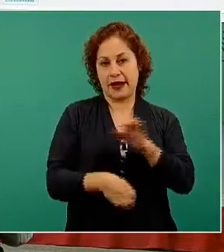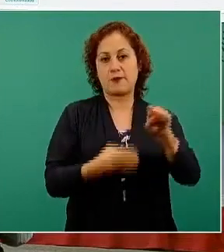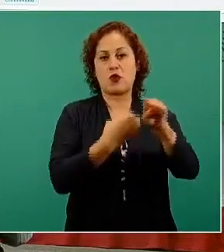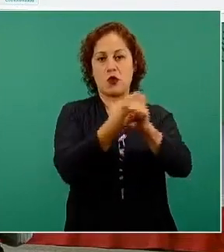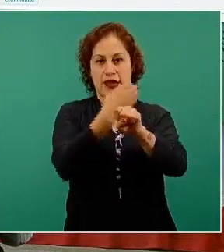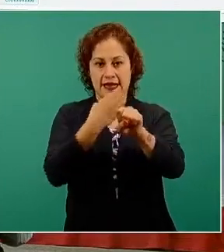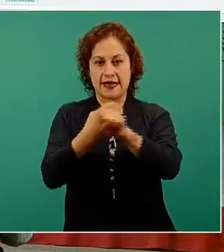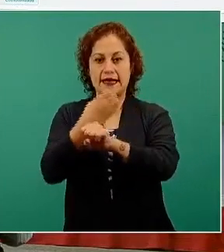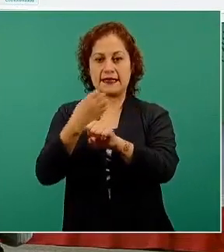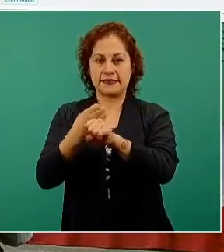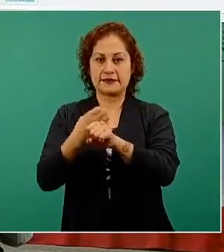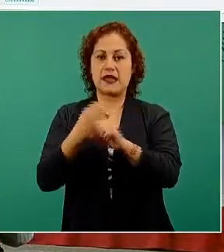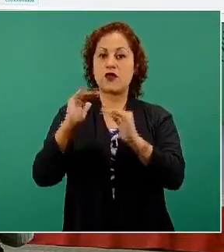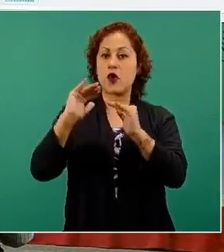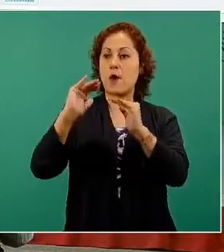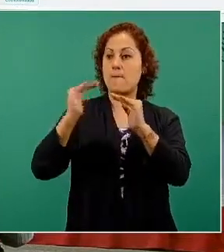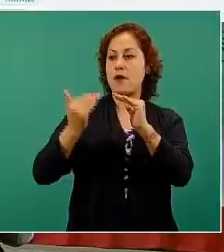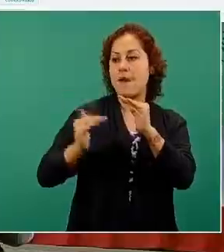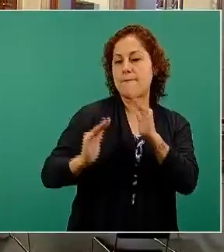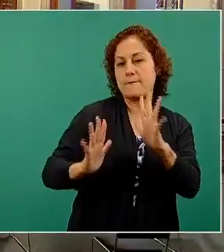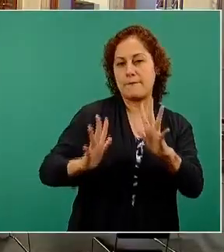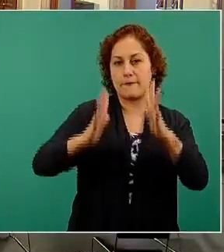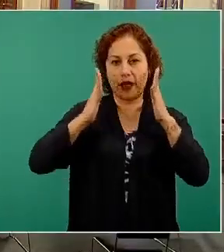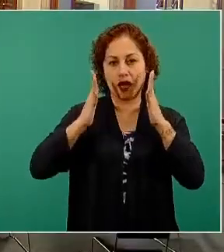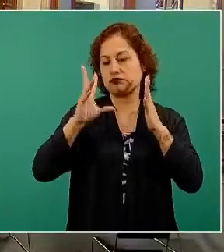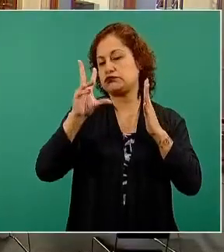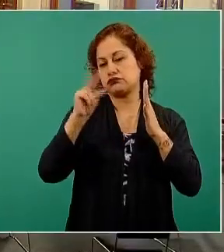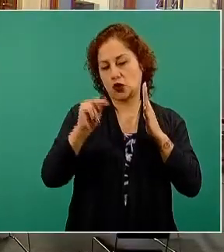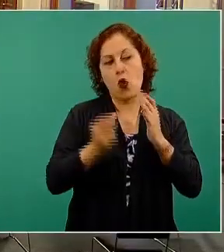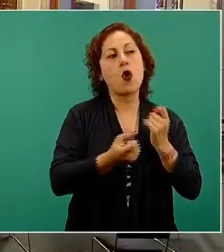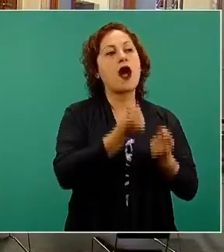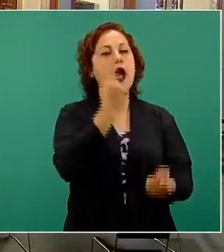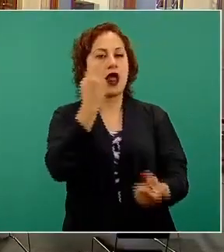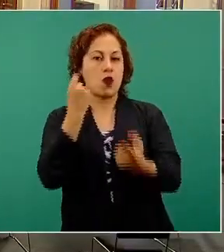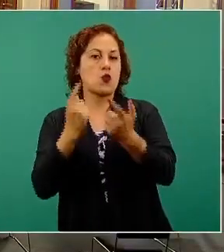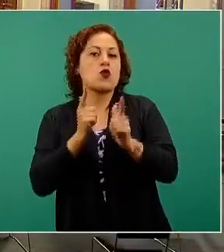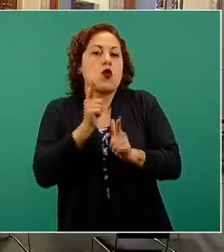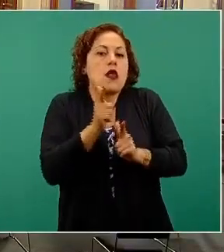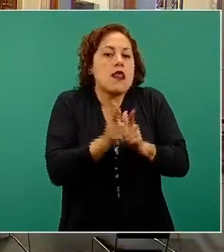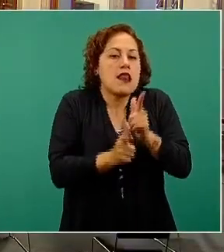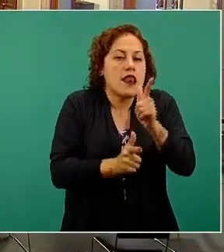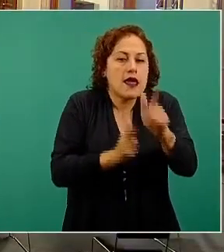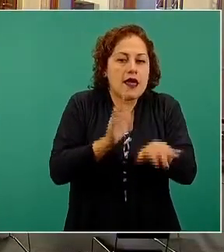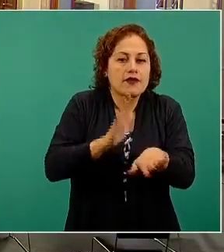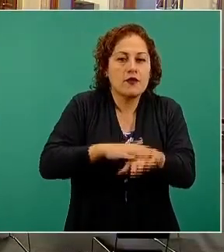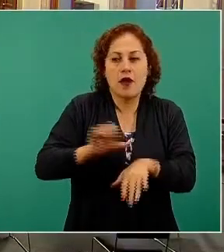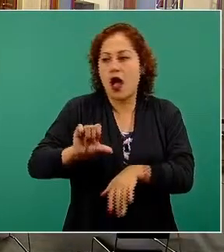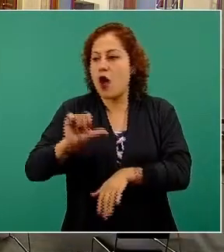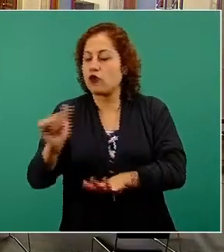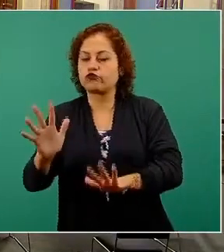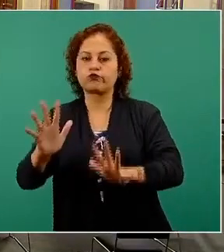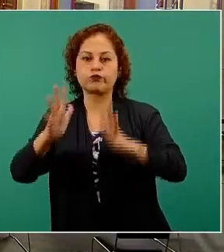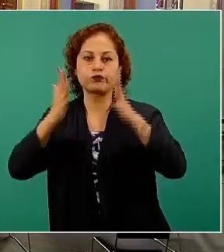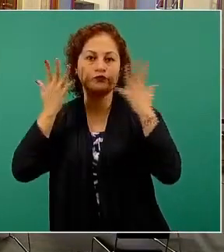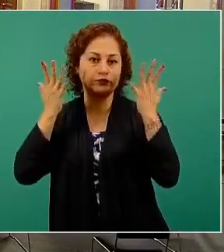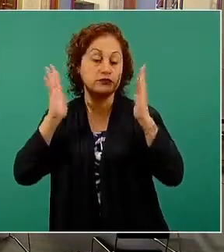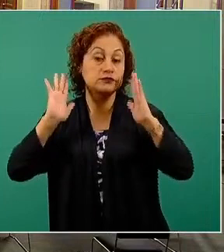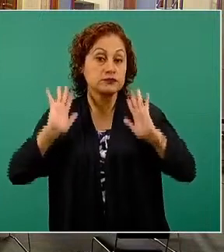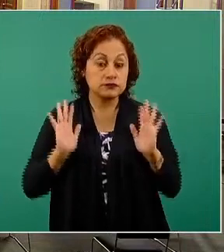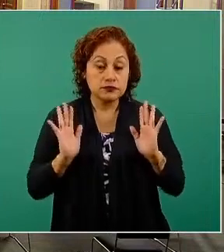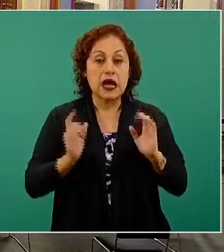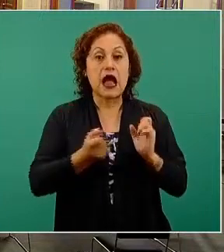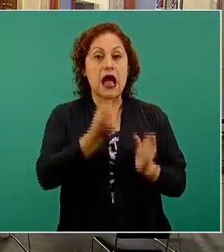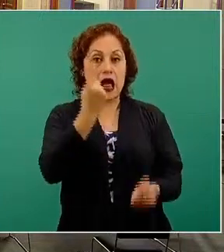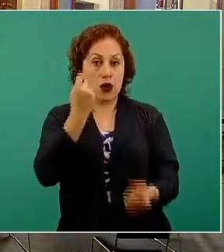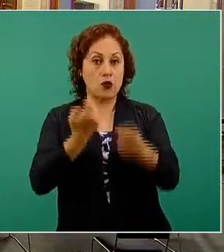descenso ya no es tan acelerado, eso sí, ¿no? Tal vez en algunos estados estamos llegando a una nueva meseta, no tal